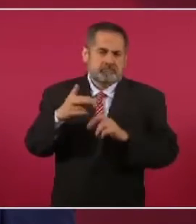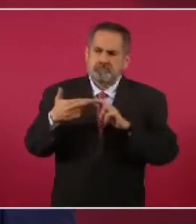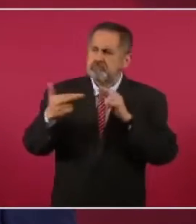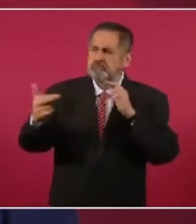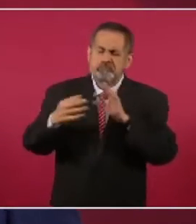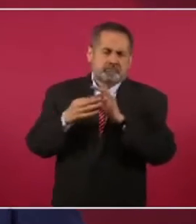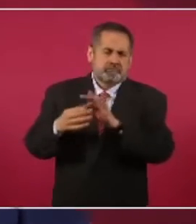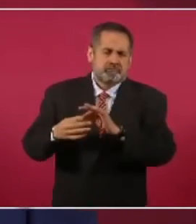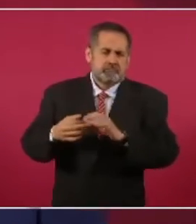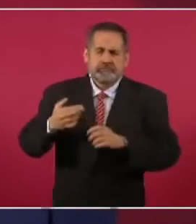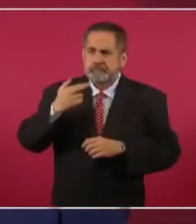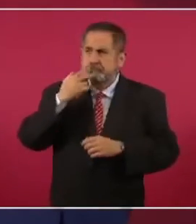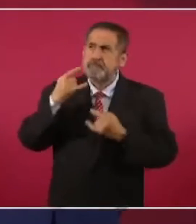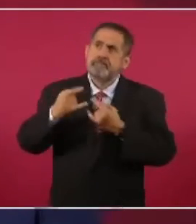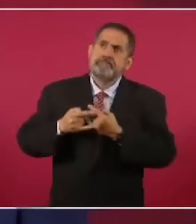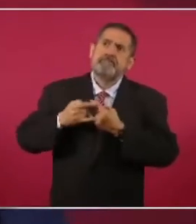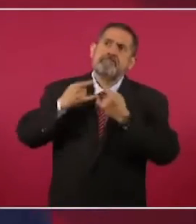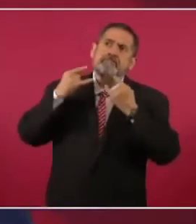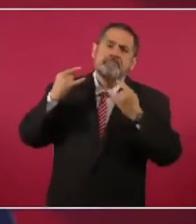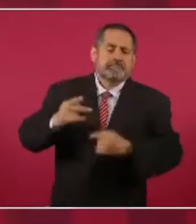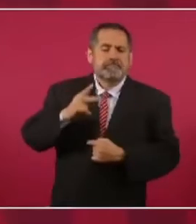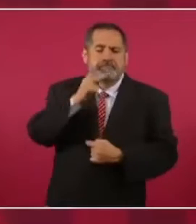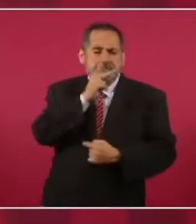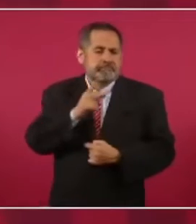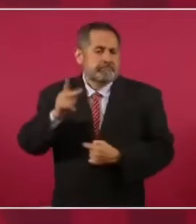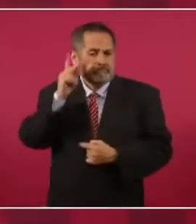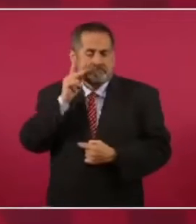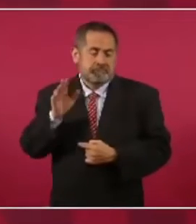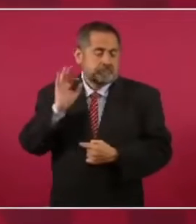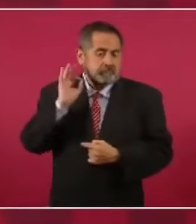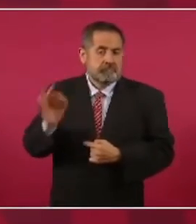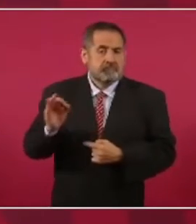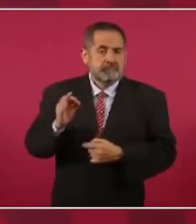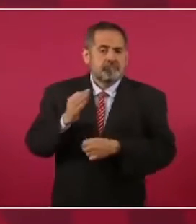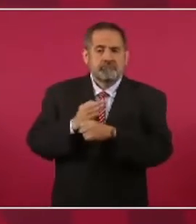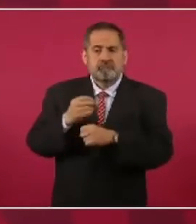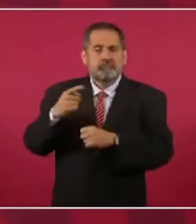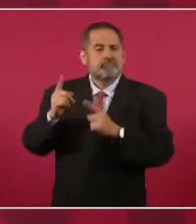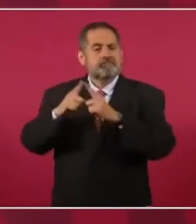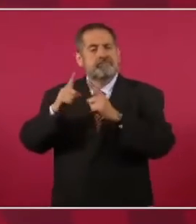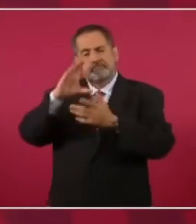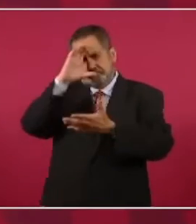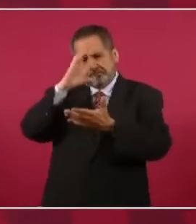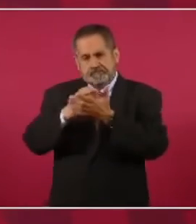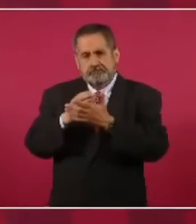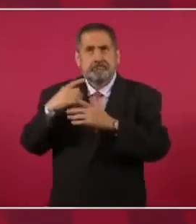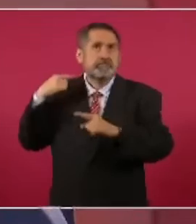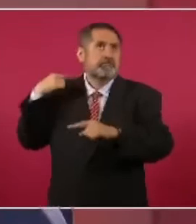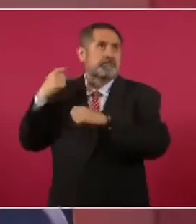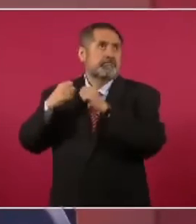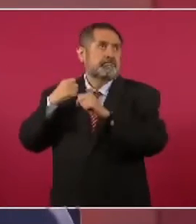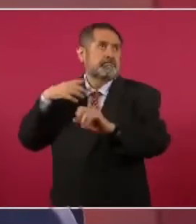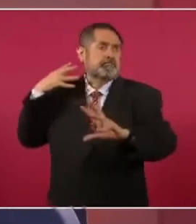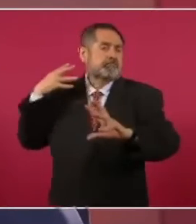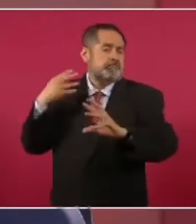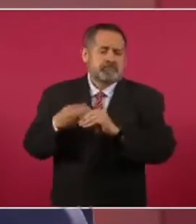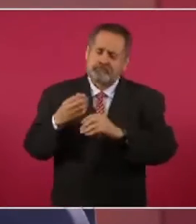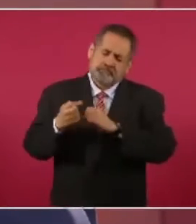Es el mejor Papa que ha tenido la Iglesia Católica en mucho